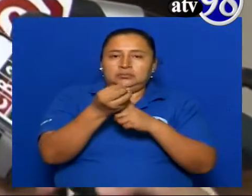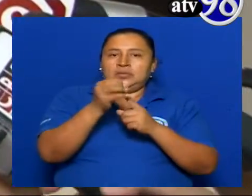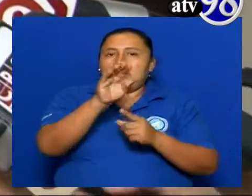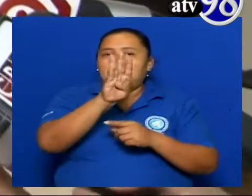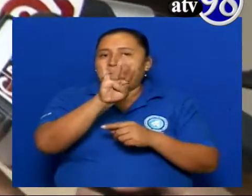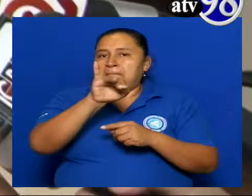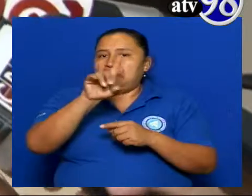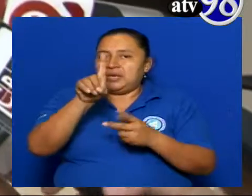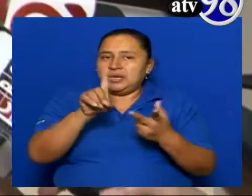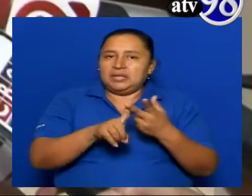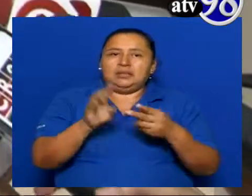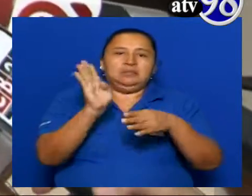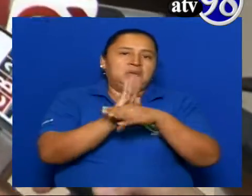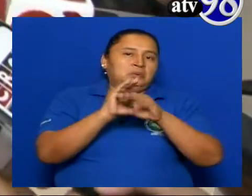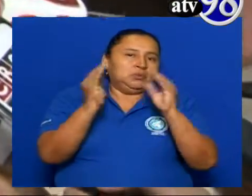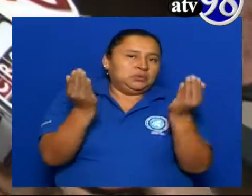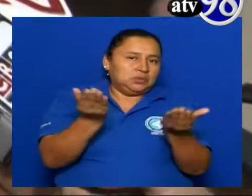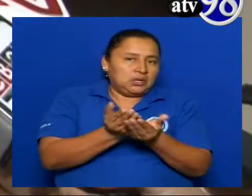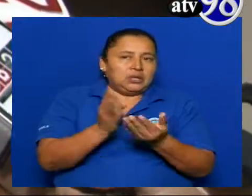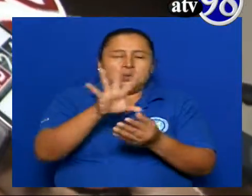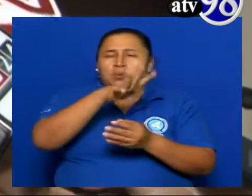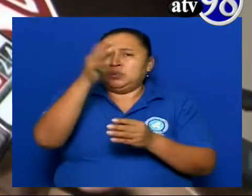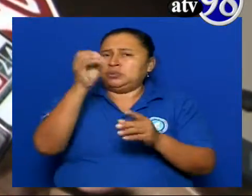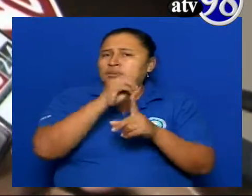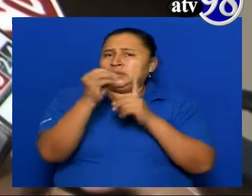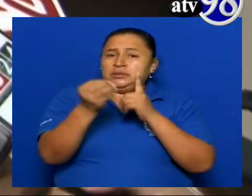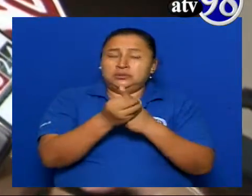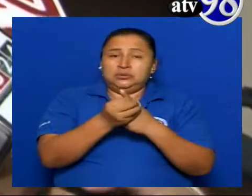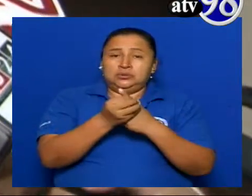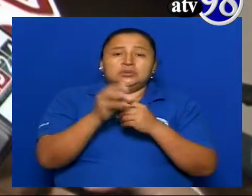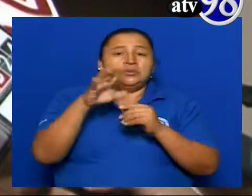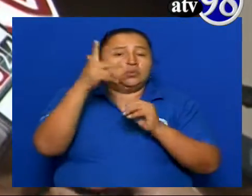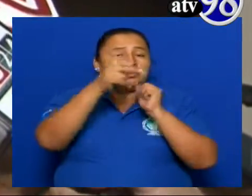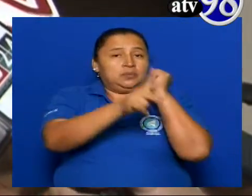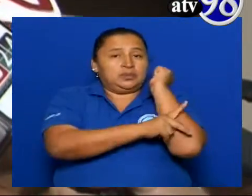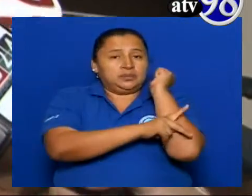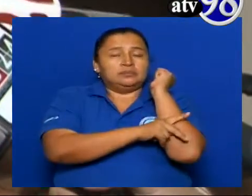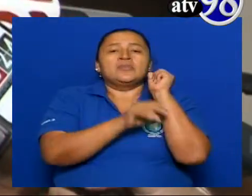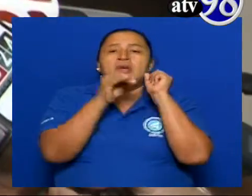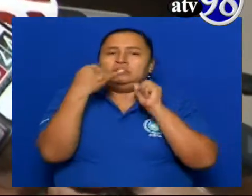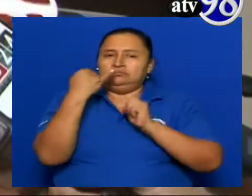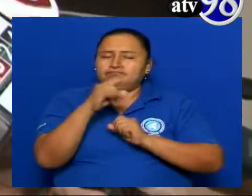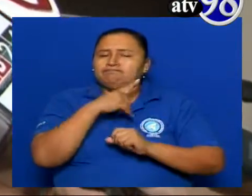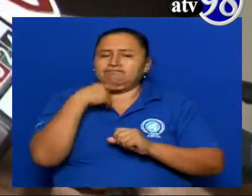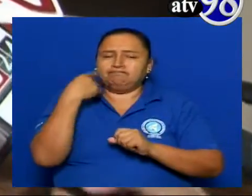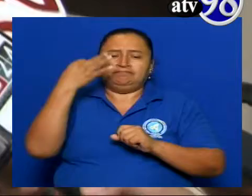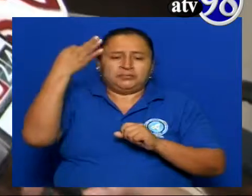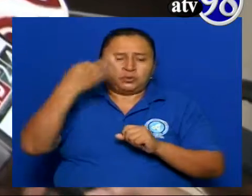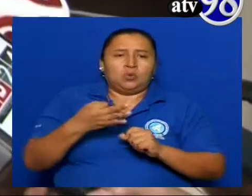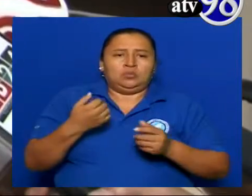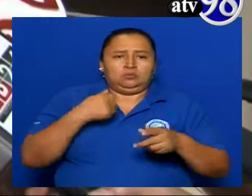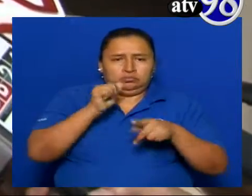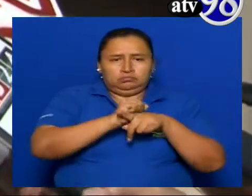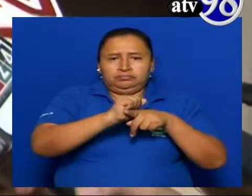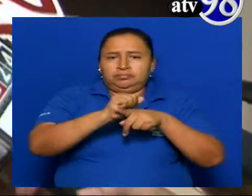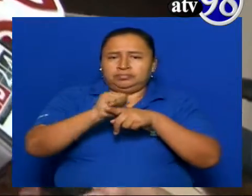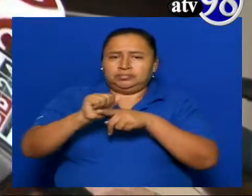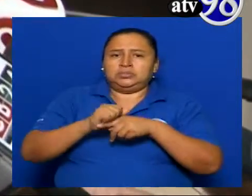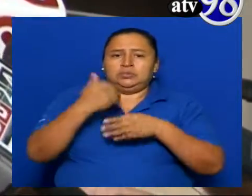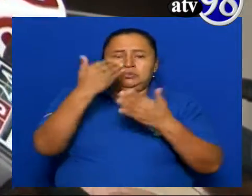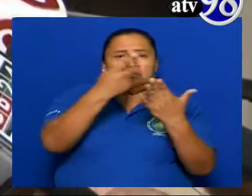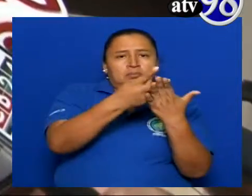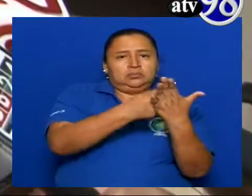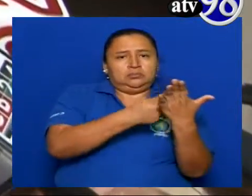BID, Banco Mundial y otros organismos multilaterales y bilaterales sí están seguros para su ejecución en los